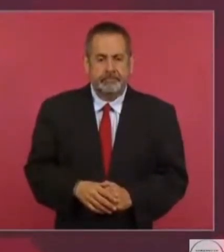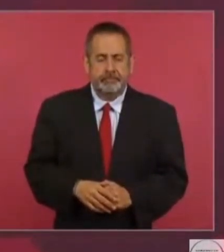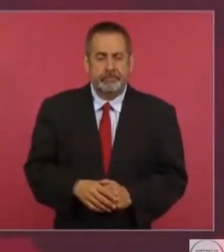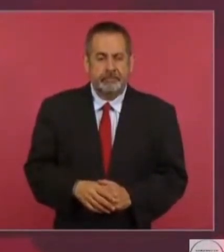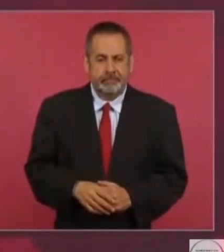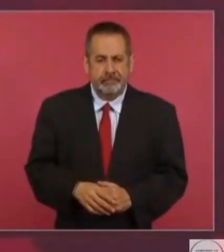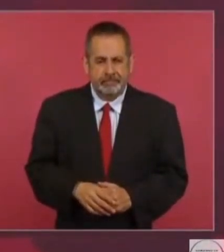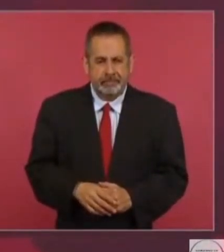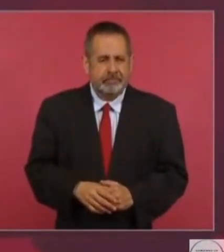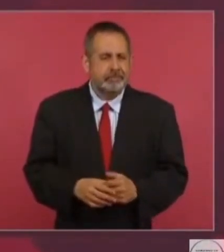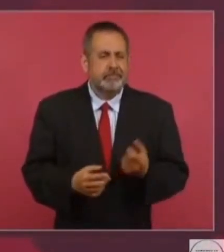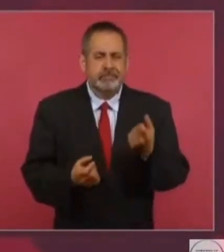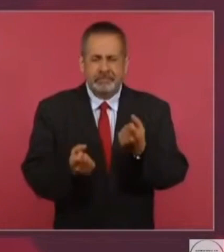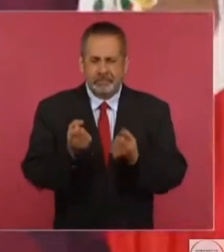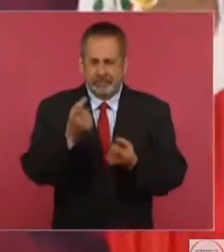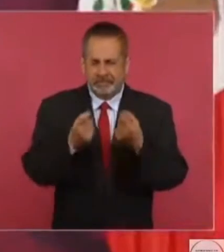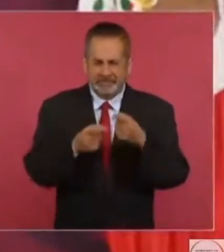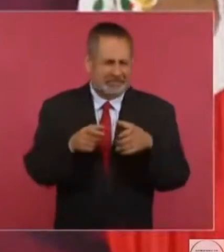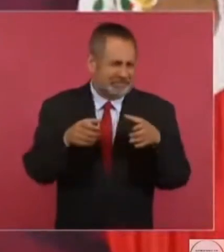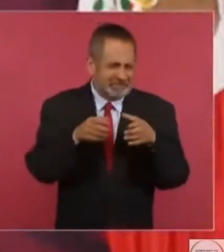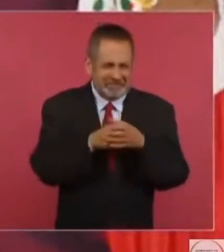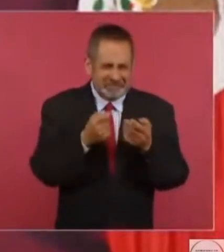existe una minoría todavía, así,